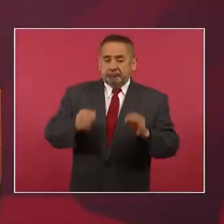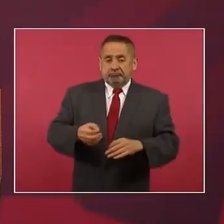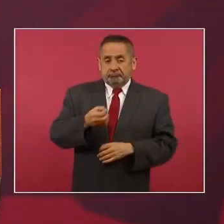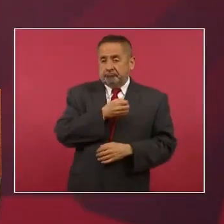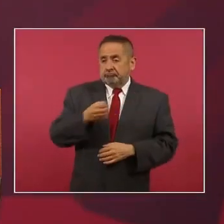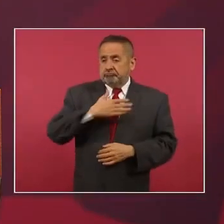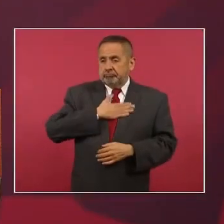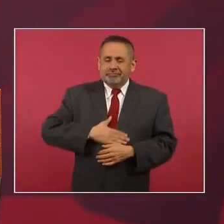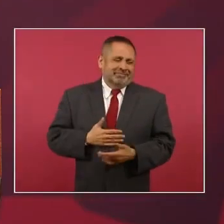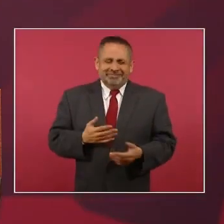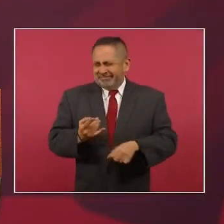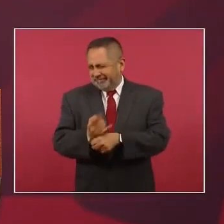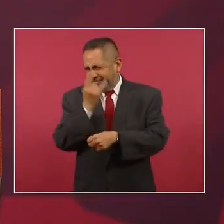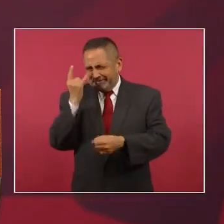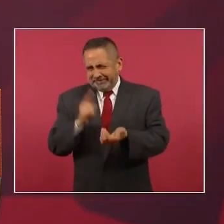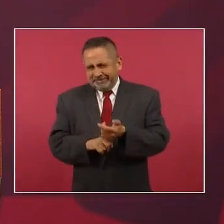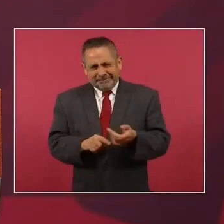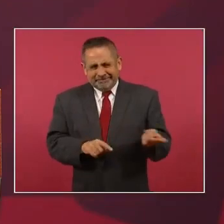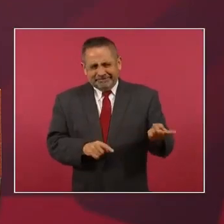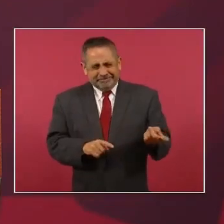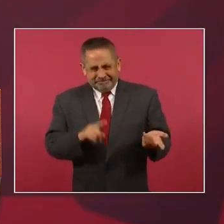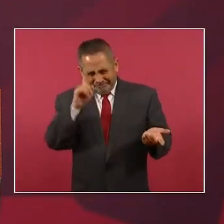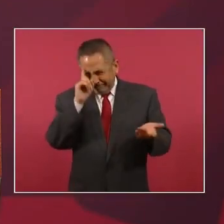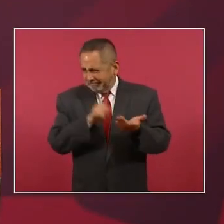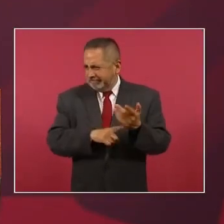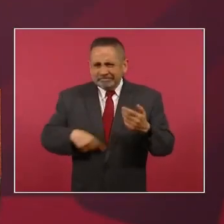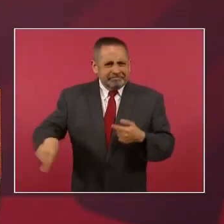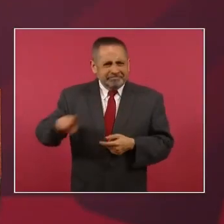gente que de plano